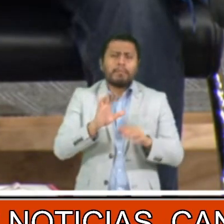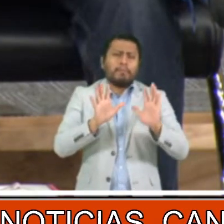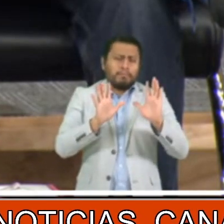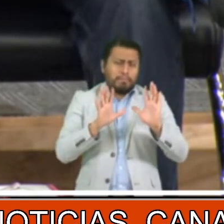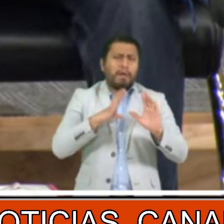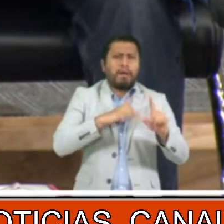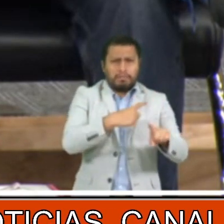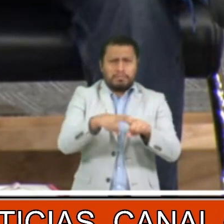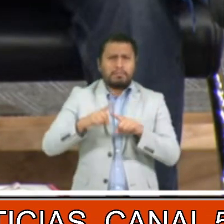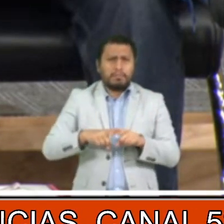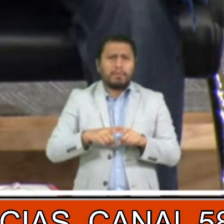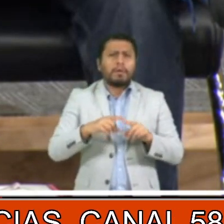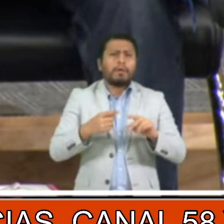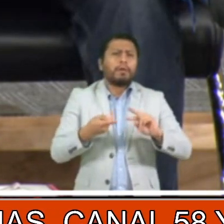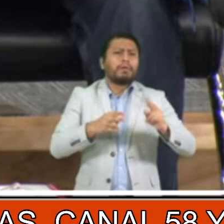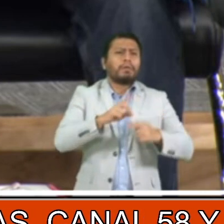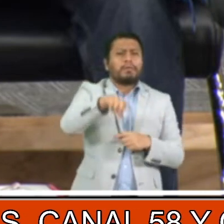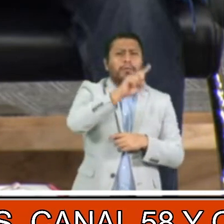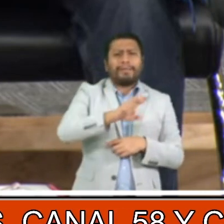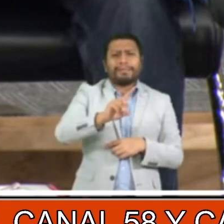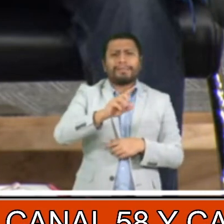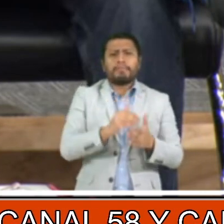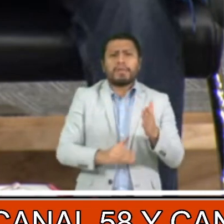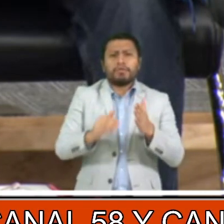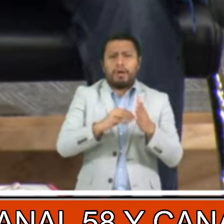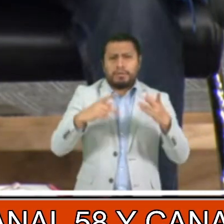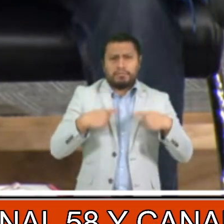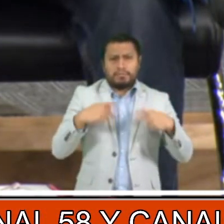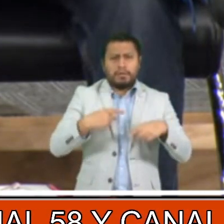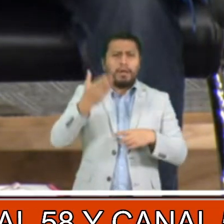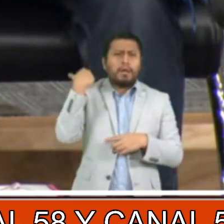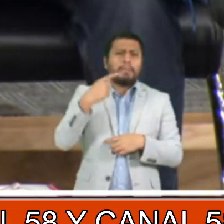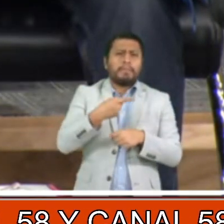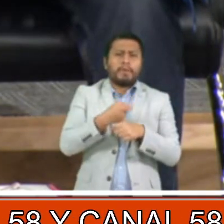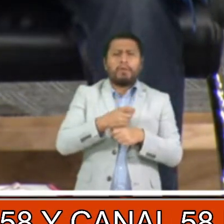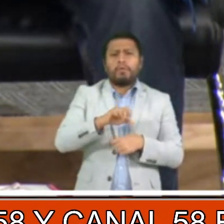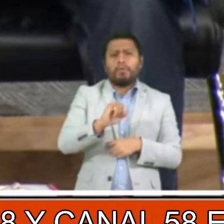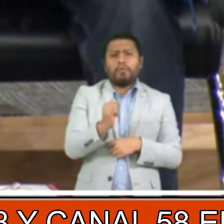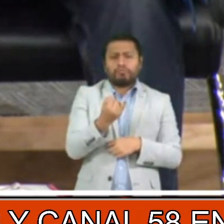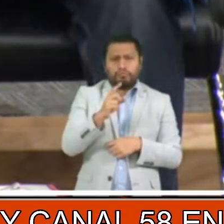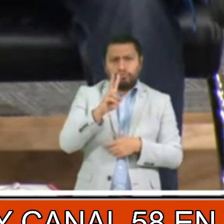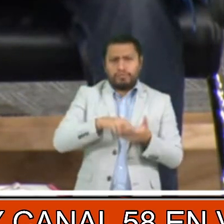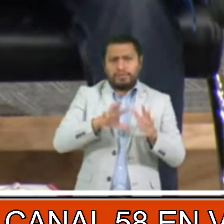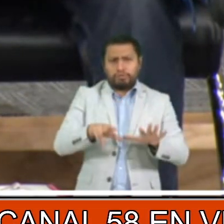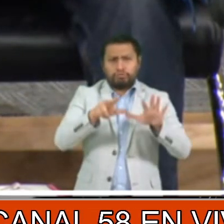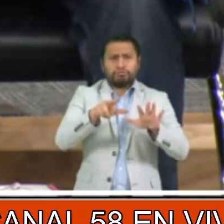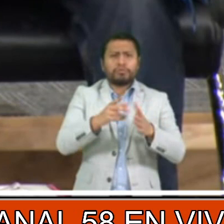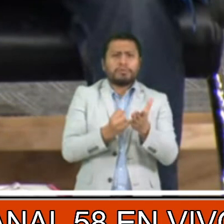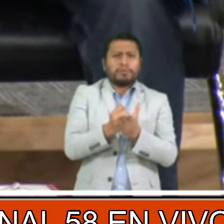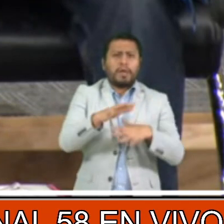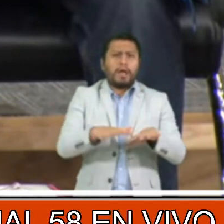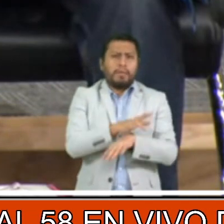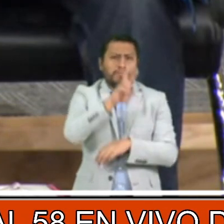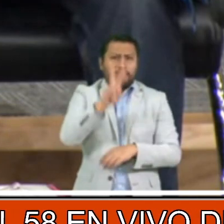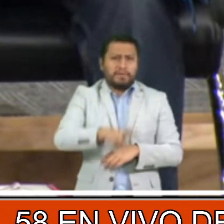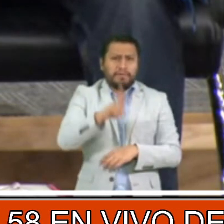de más de 30 millones de mexicanos que el 1 de julio de 2018 optaron por un cambio verdadero.